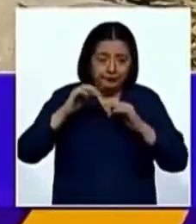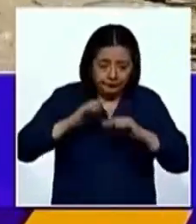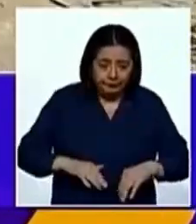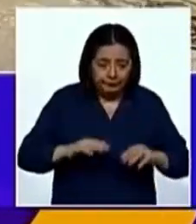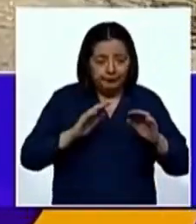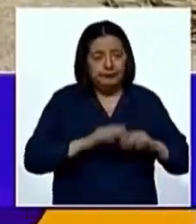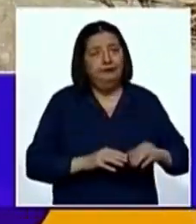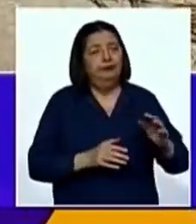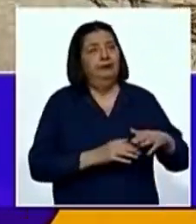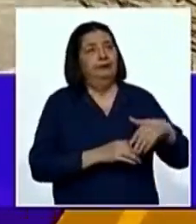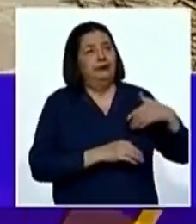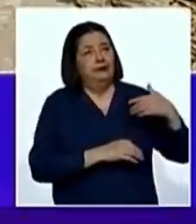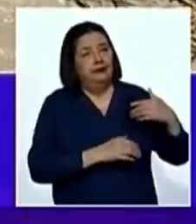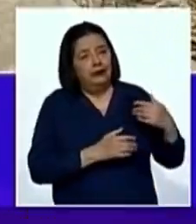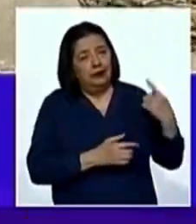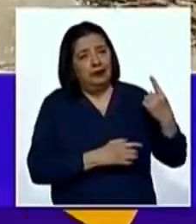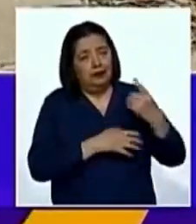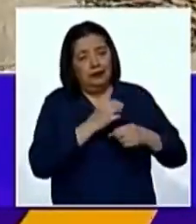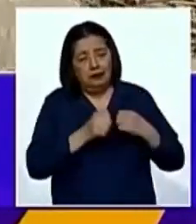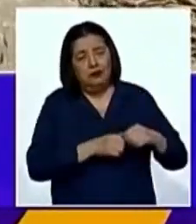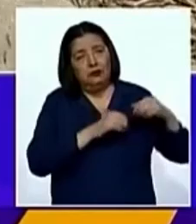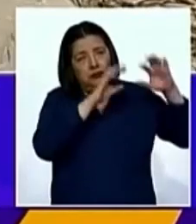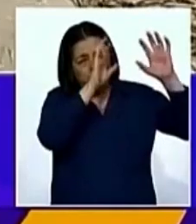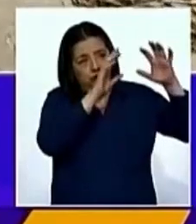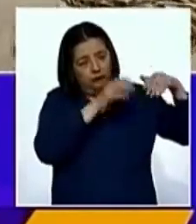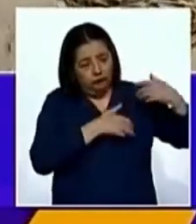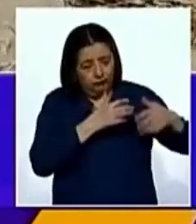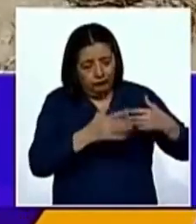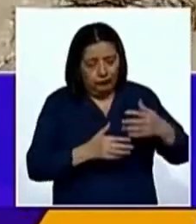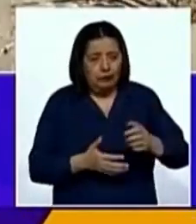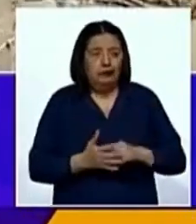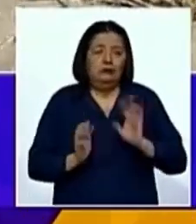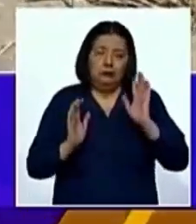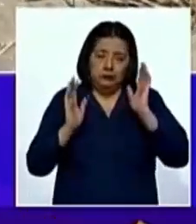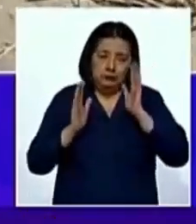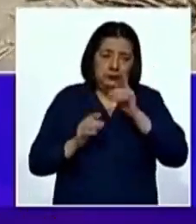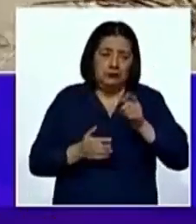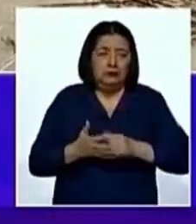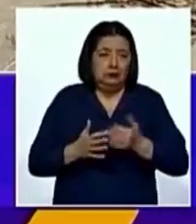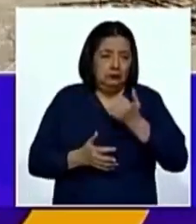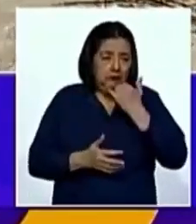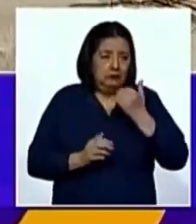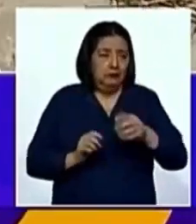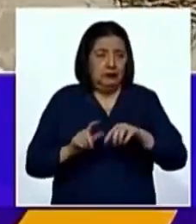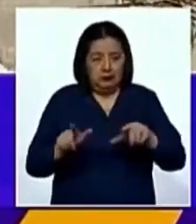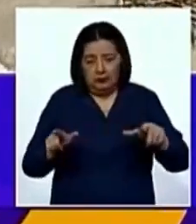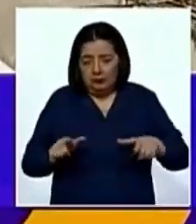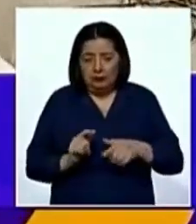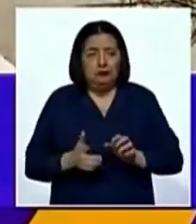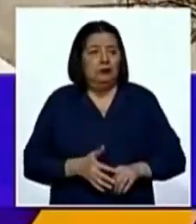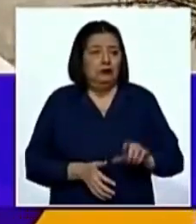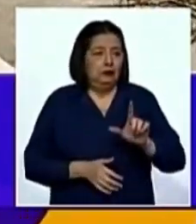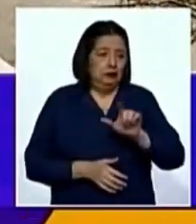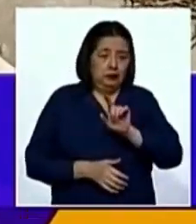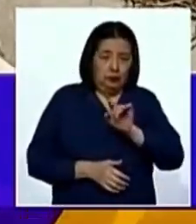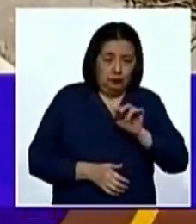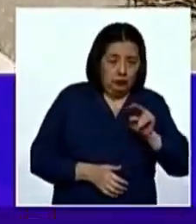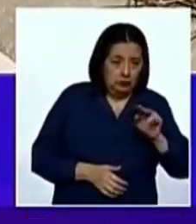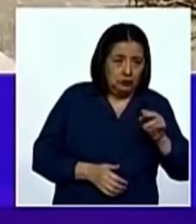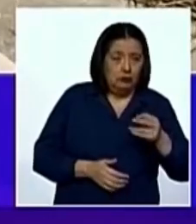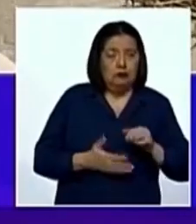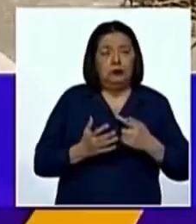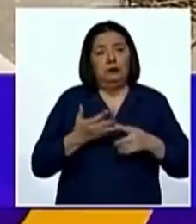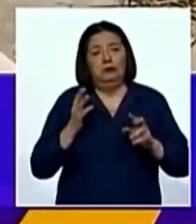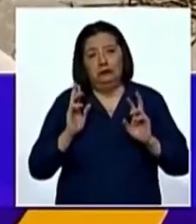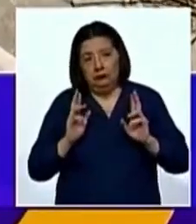tras huaico, año tras año? Quedamos al pendiente, tomamos nota de lo que sucede en este punto de Lunahuaná y esperamos que la